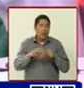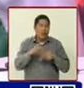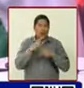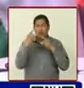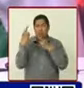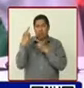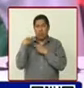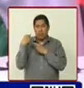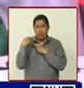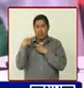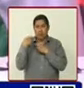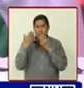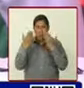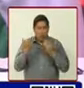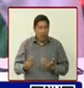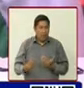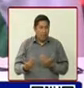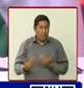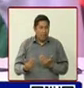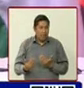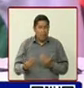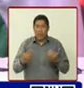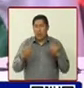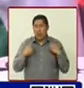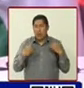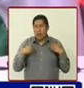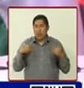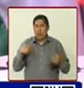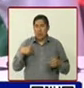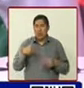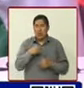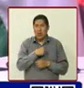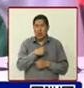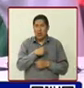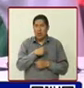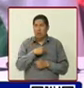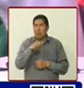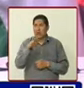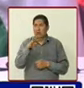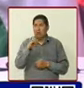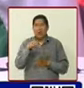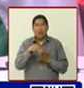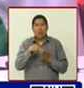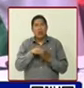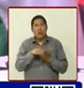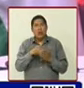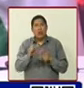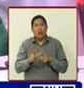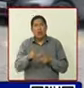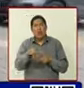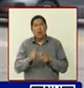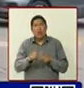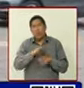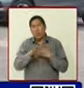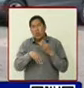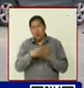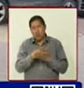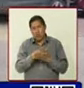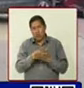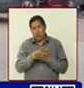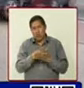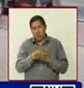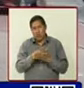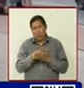instancias. Actualmente tenemos más de 40 millones de litros en todas nuestras plantas